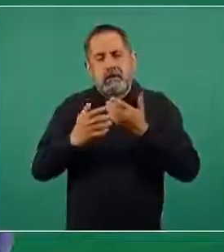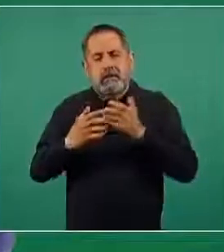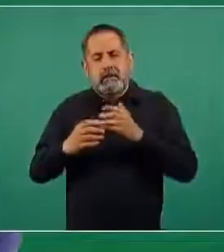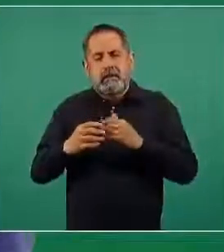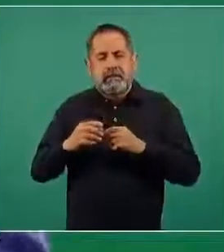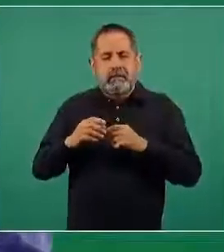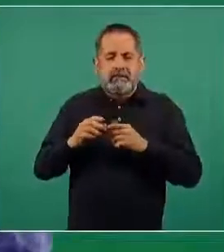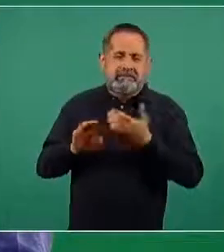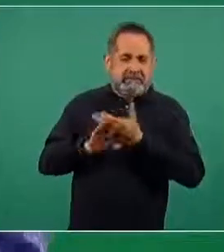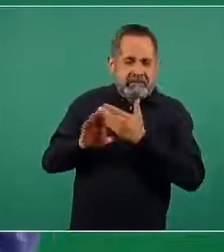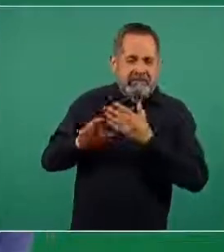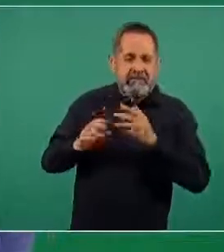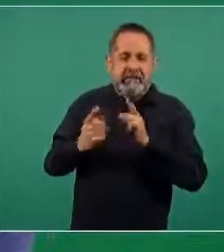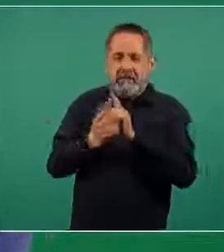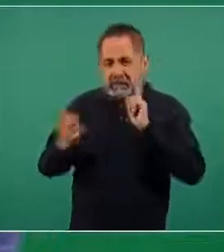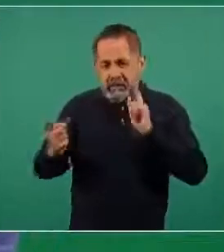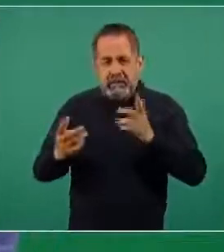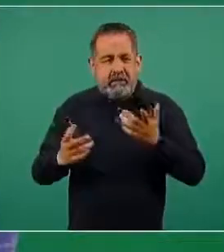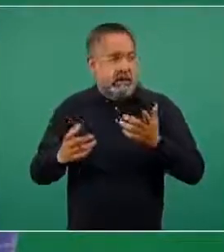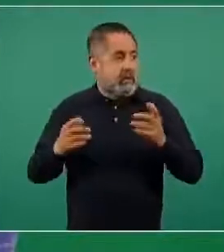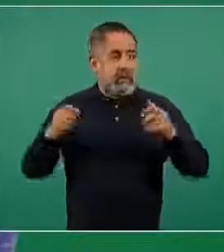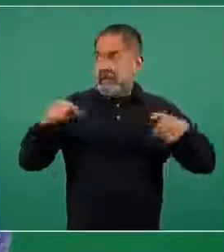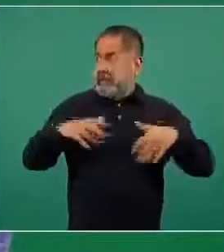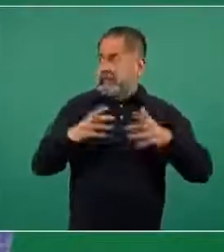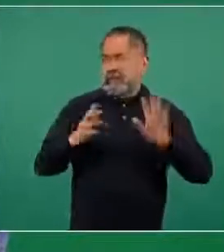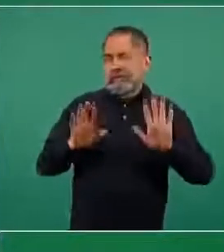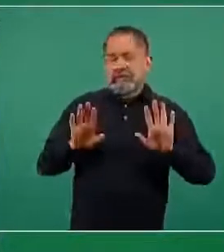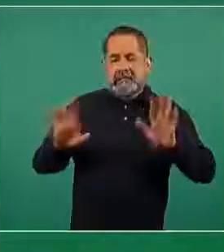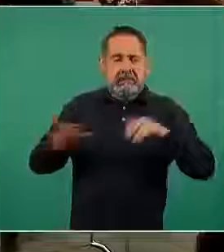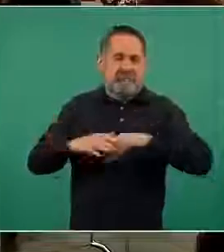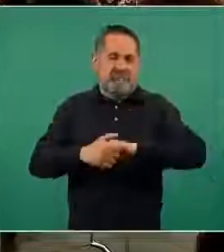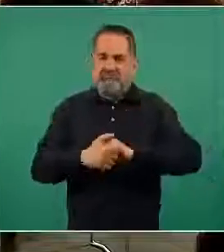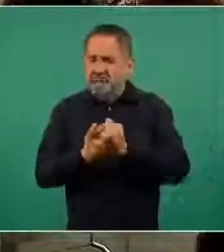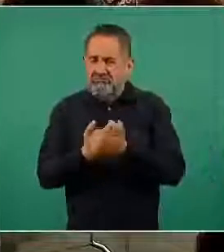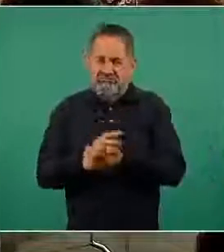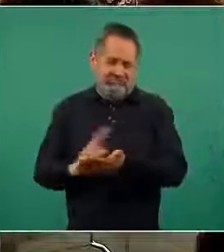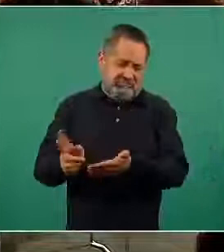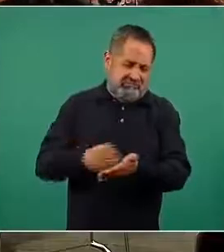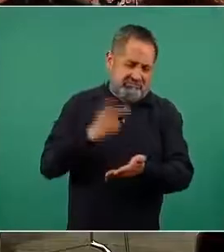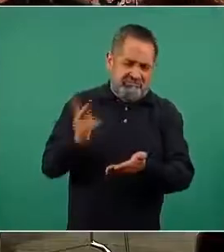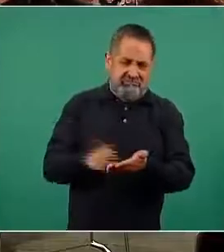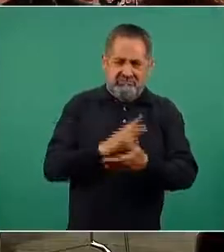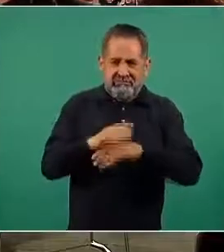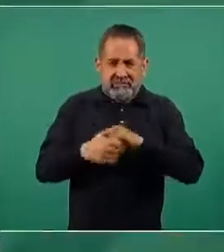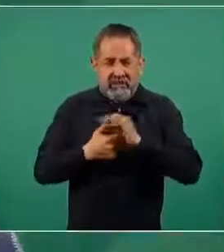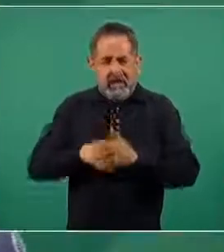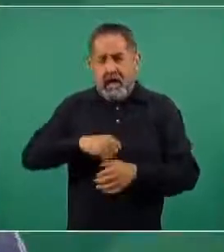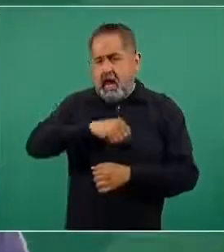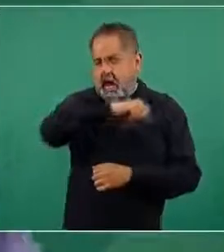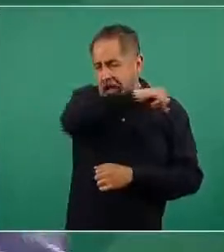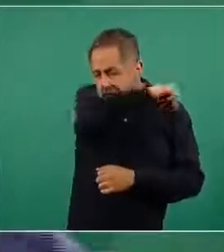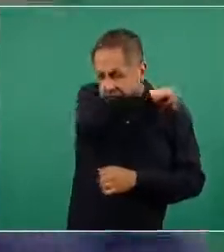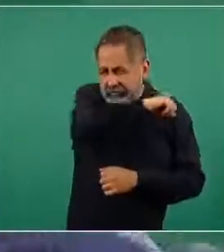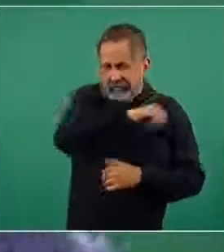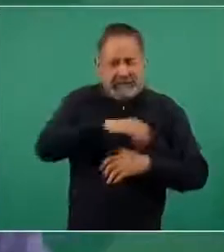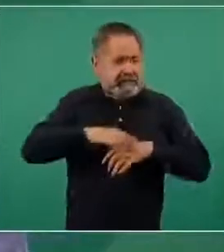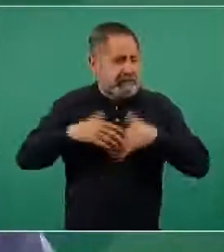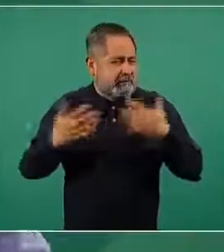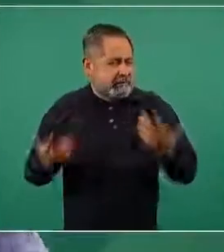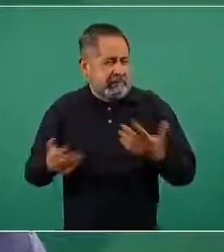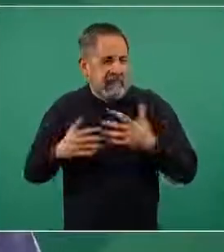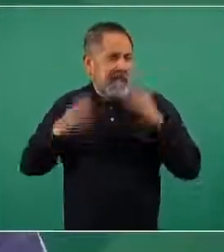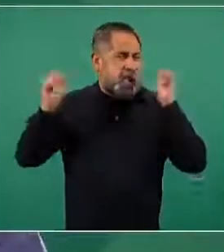Usar el cubrebocas, en particular en espacios públicos cerrados, lavarnos las manos continuamente, el estornudo de etiqueta,